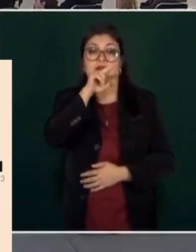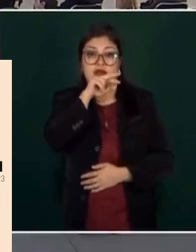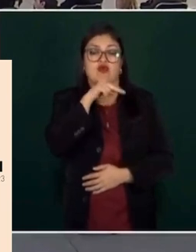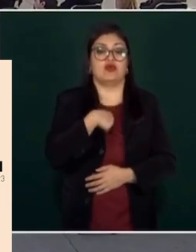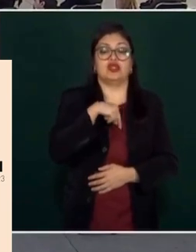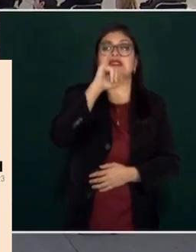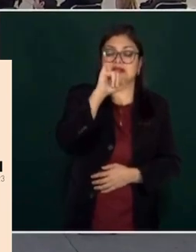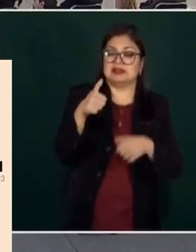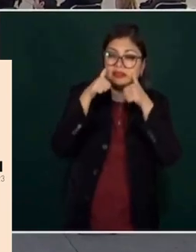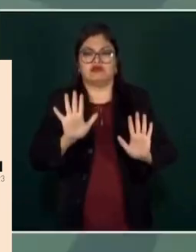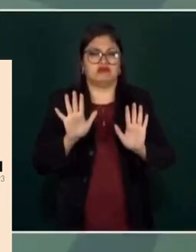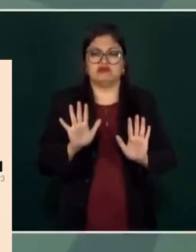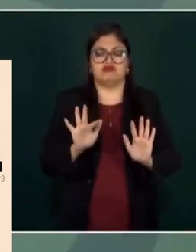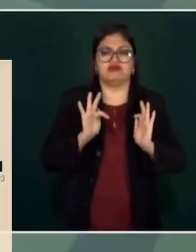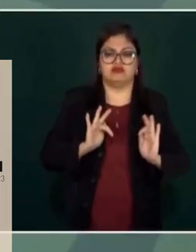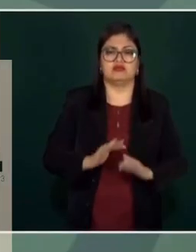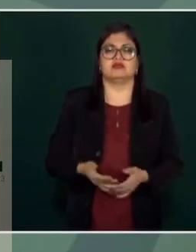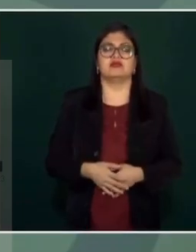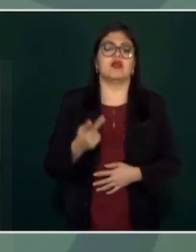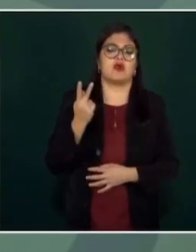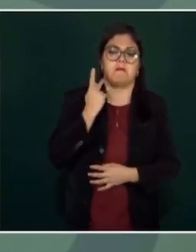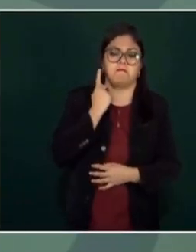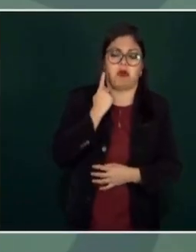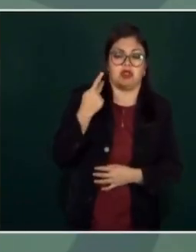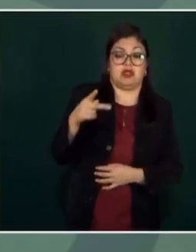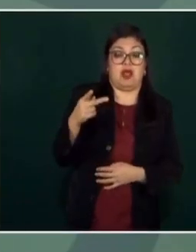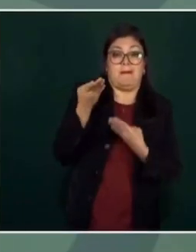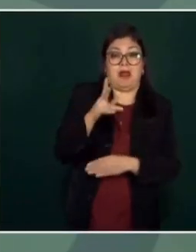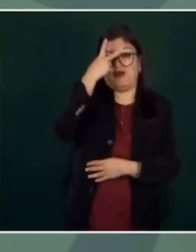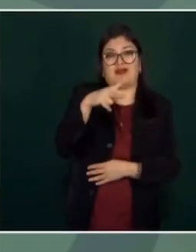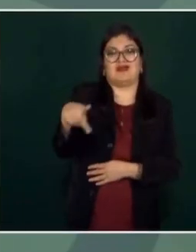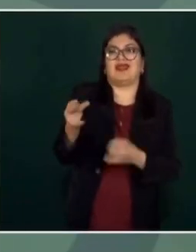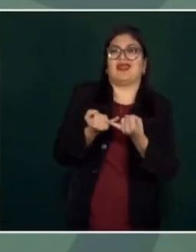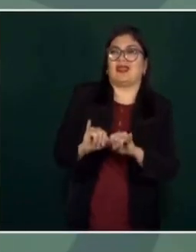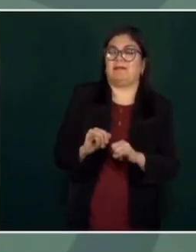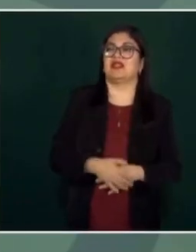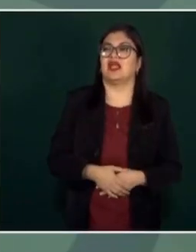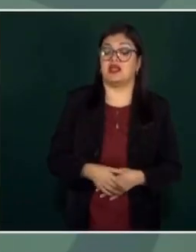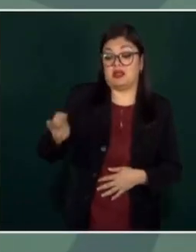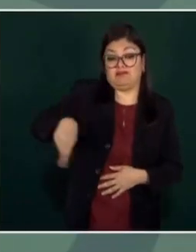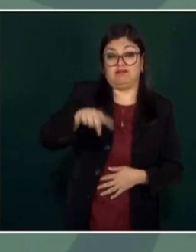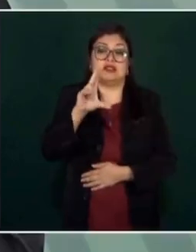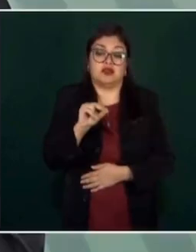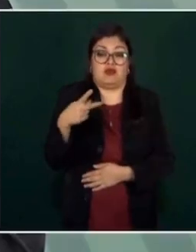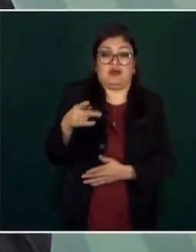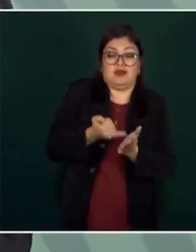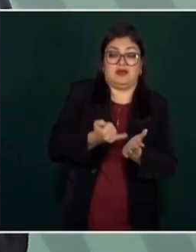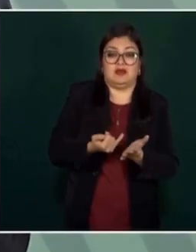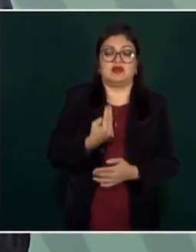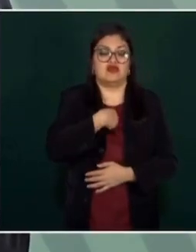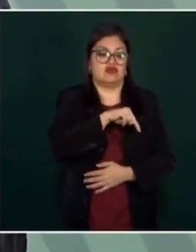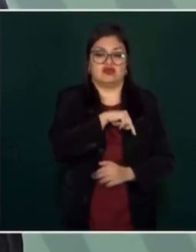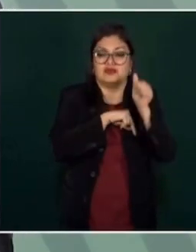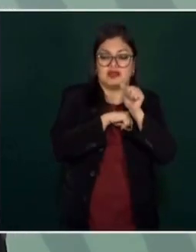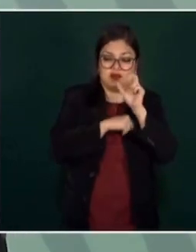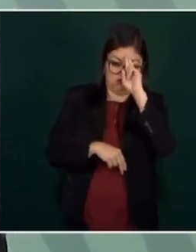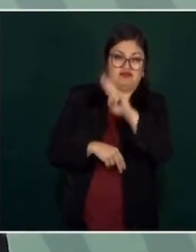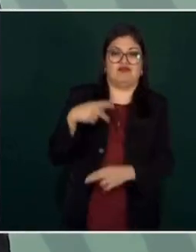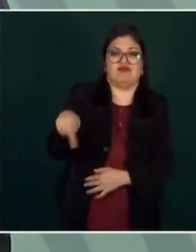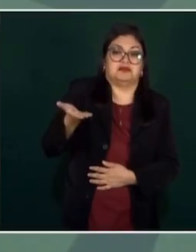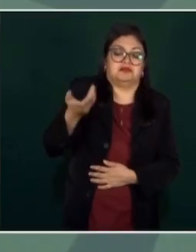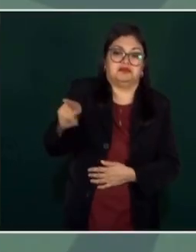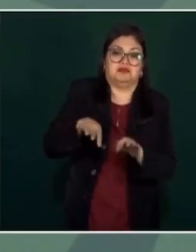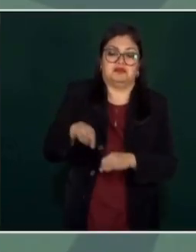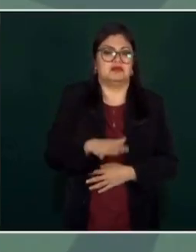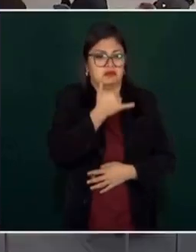no es para alarmarse. La política del Banco de México pues es autónoma. Ellos deciden aumentar la tasa y nosotros respetamos su punto de